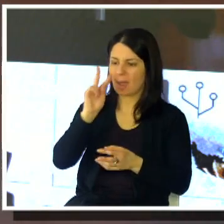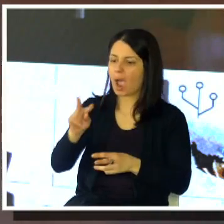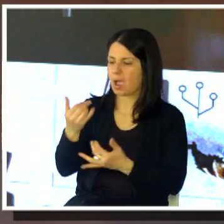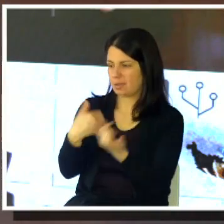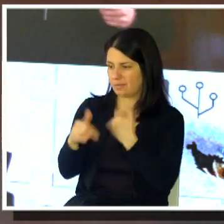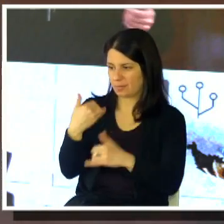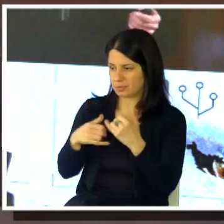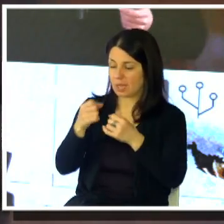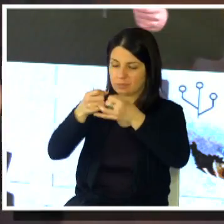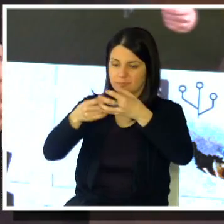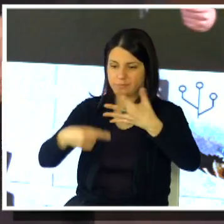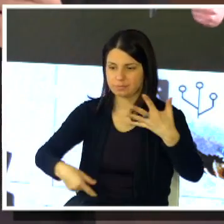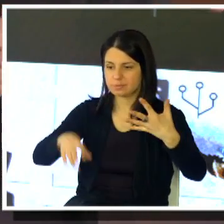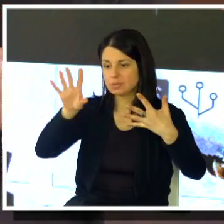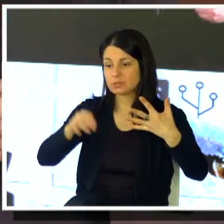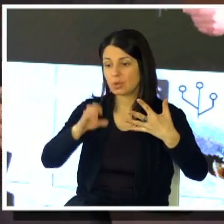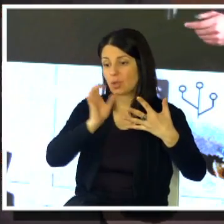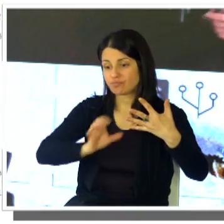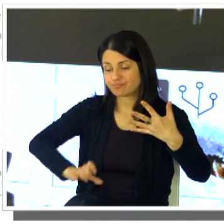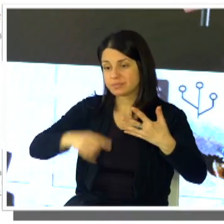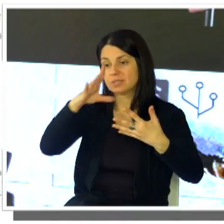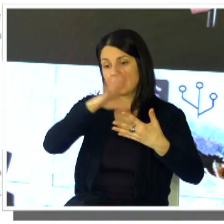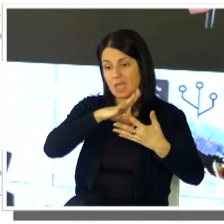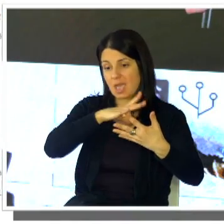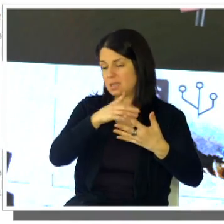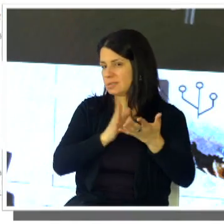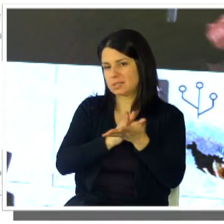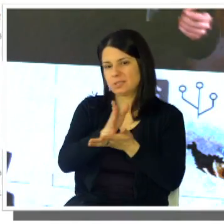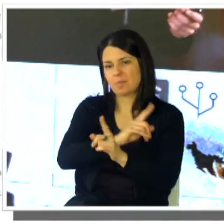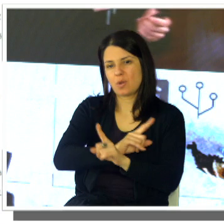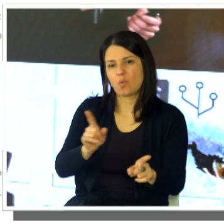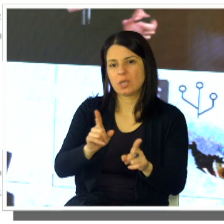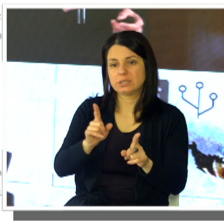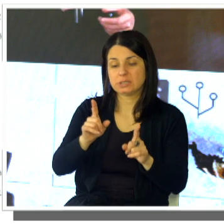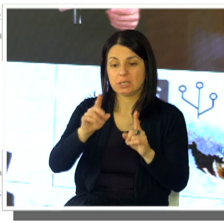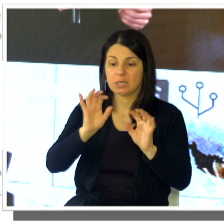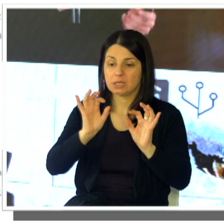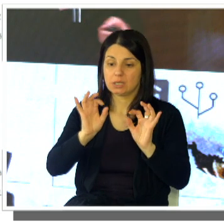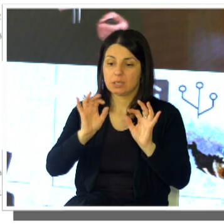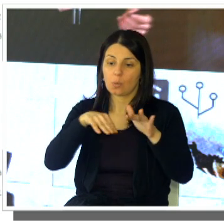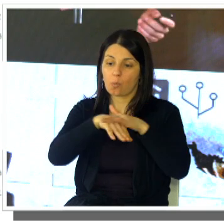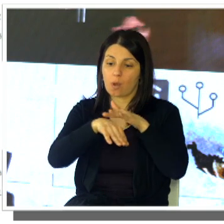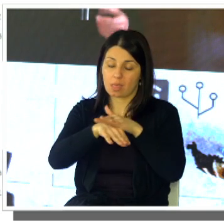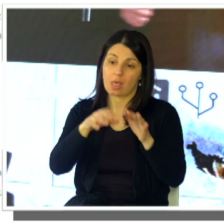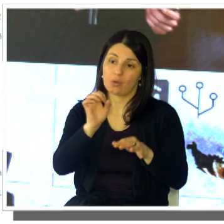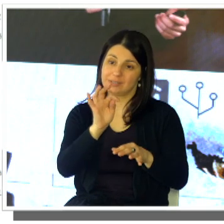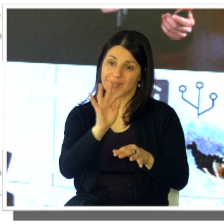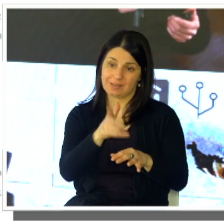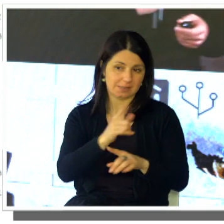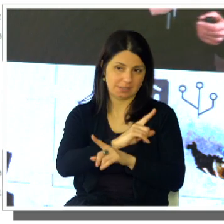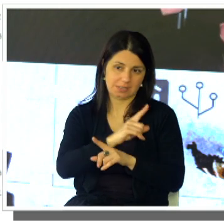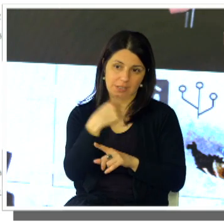aparecen todos los atributos que tiene, que no siempre no todos están guardados en STH, porque